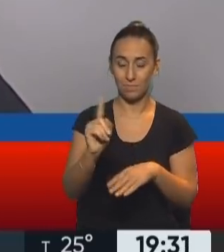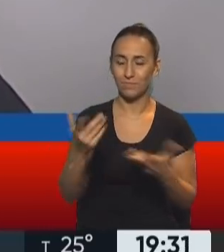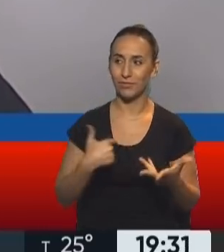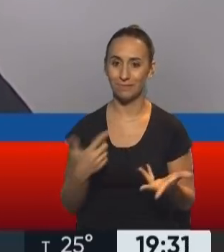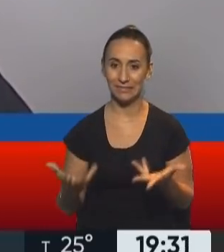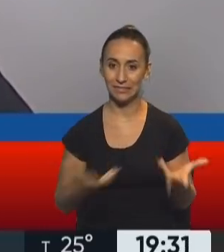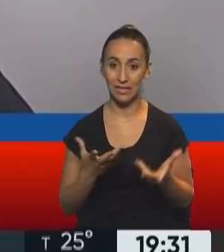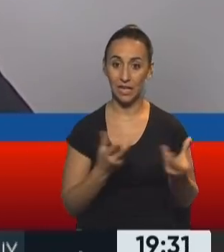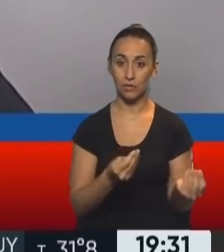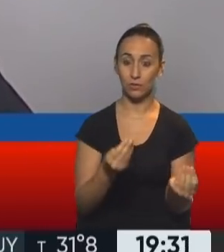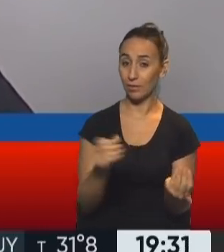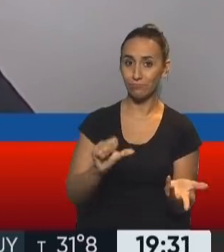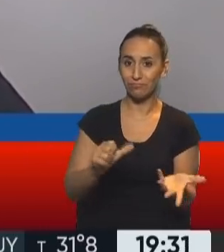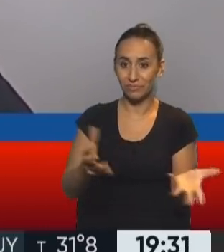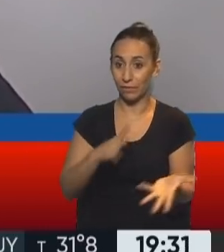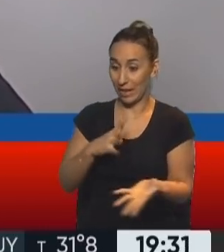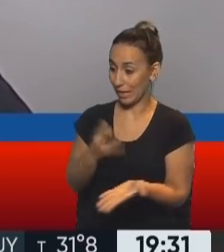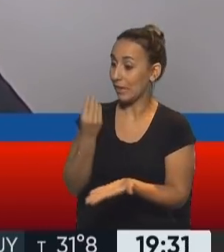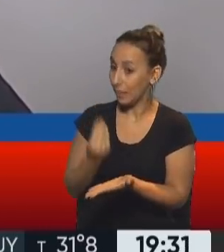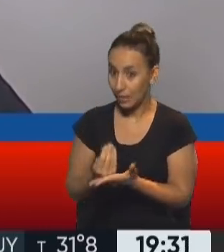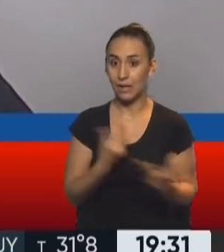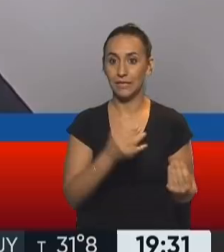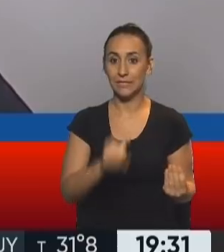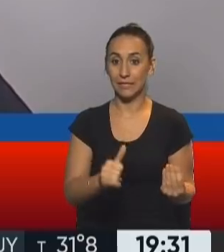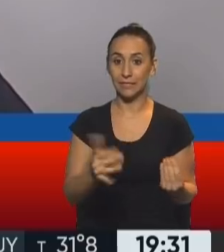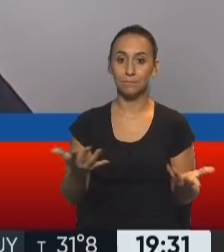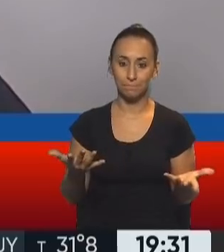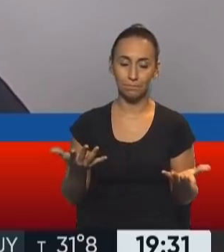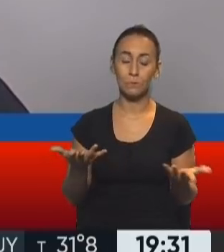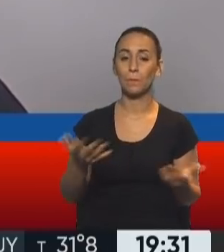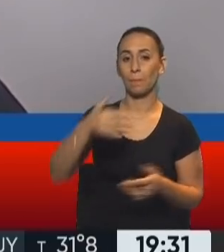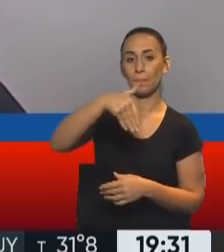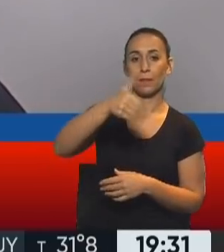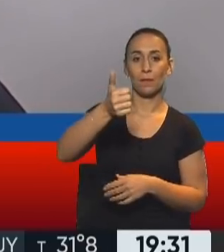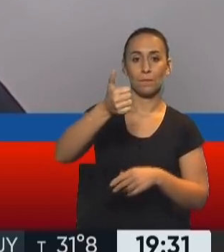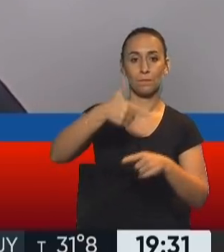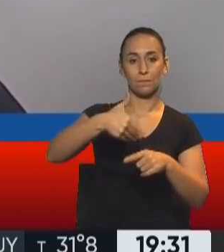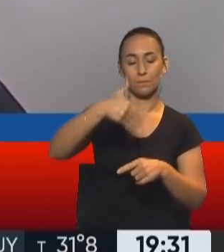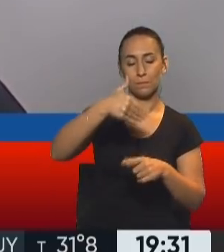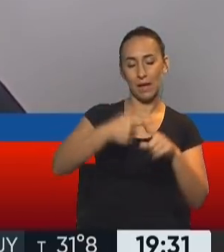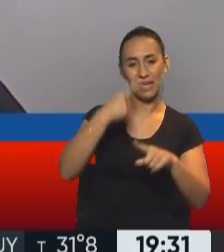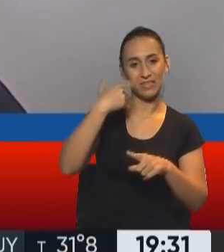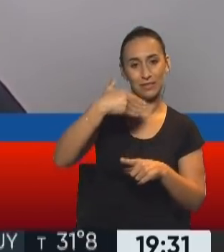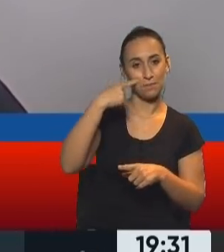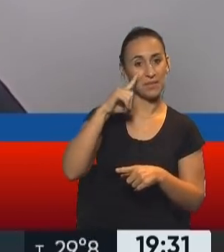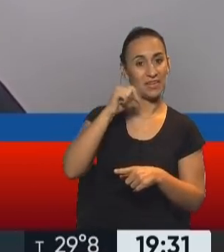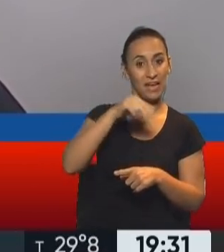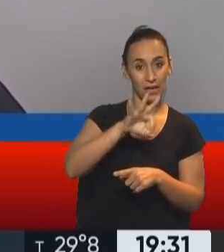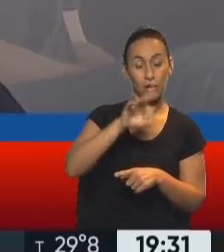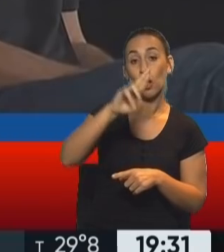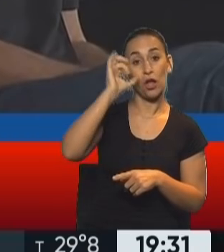Evo. Y entonces, Maximiliano Reyes, que estaba participando del encuentro del Grupo de